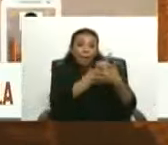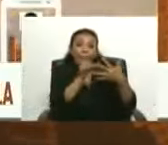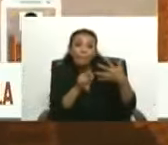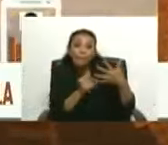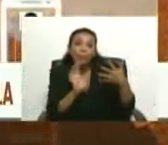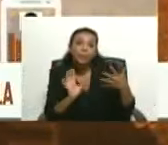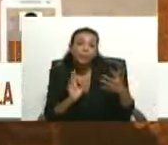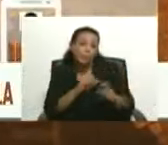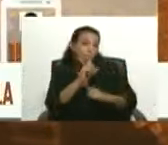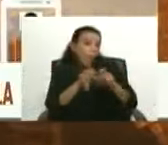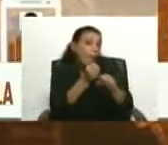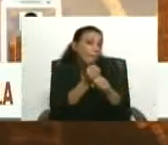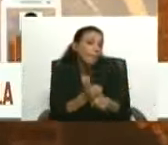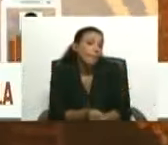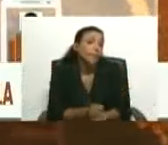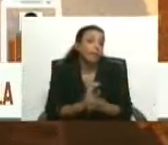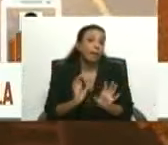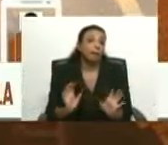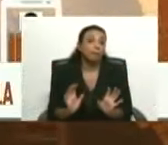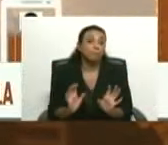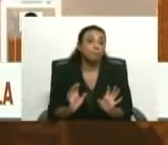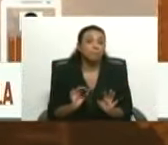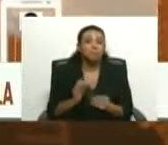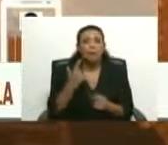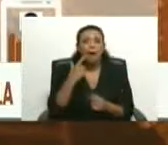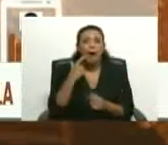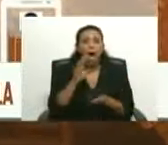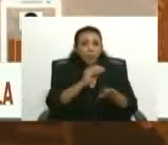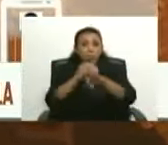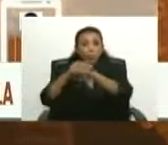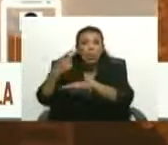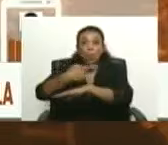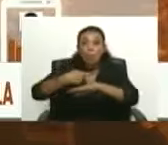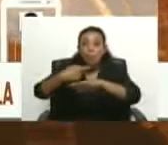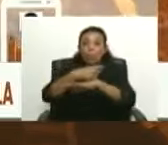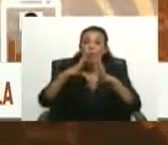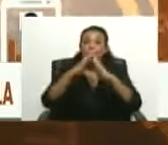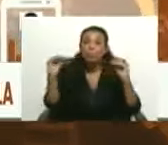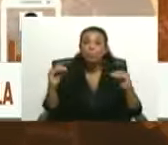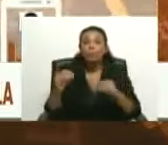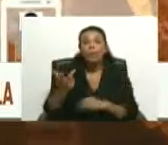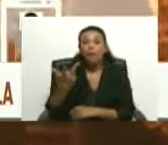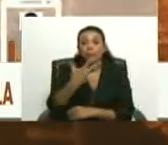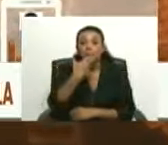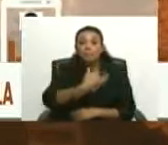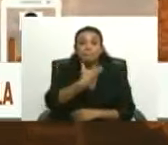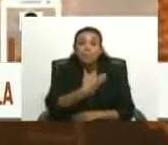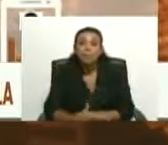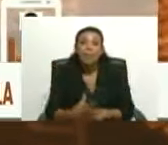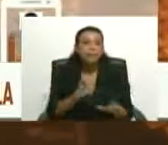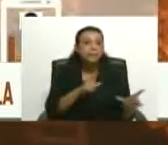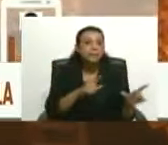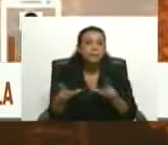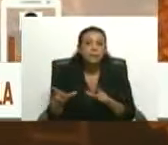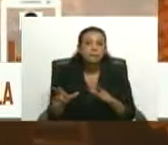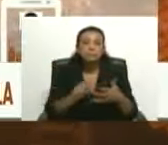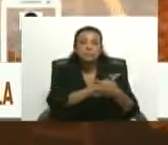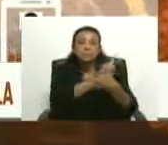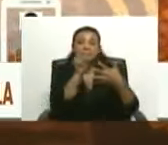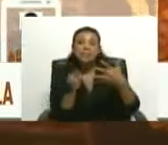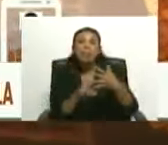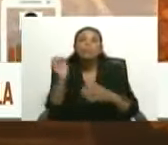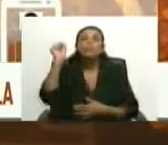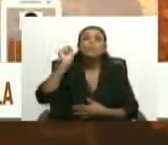preguntas, yo los llamaría, a Héctor, a todos ustedes, el 3 de diciembre, a votar 5 veces